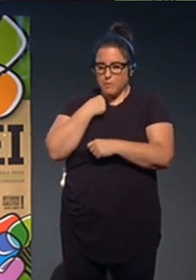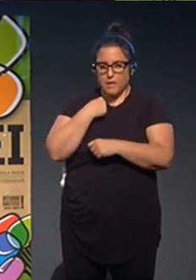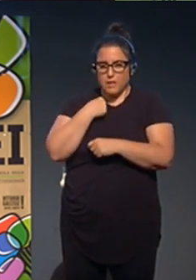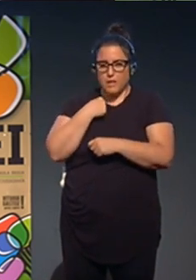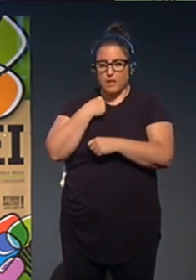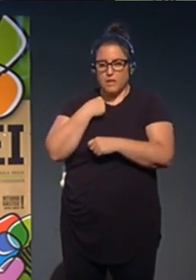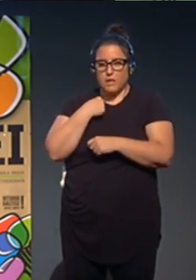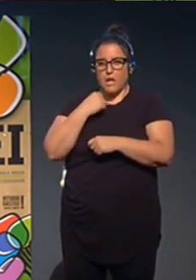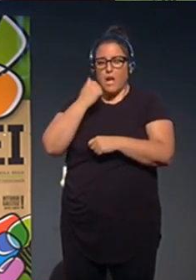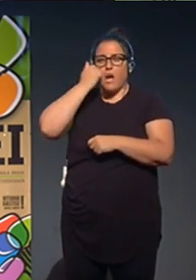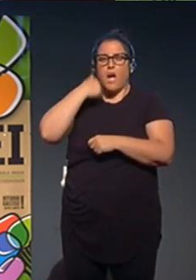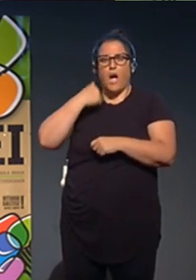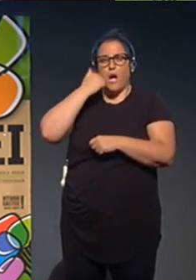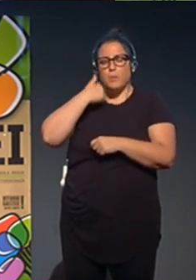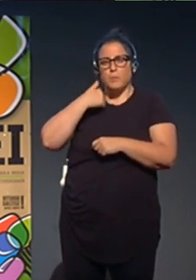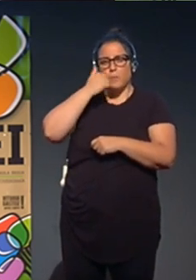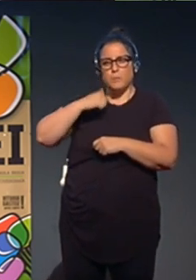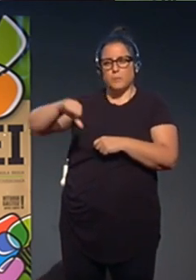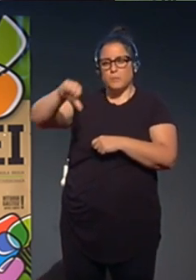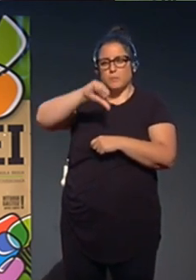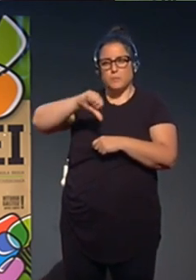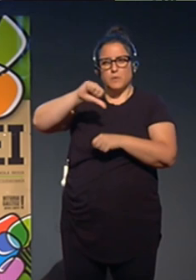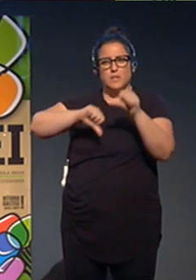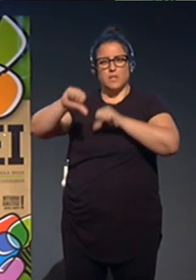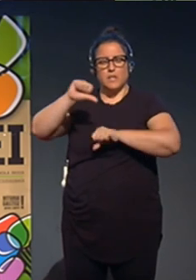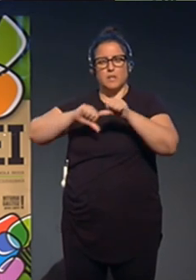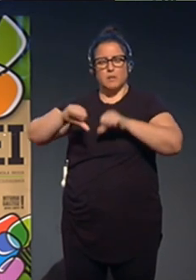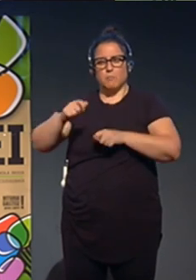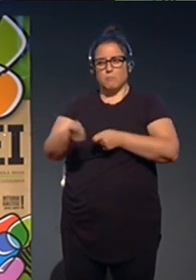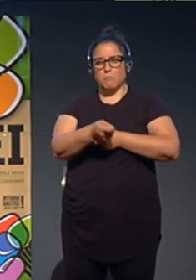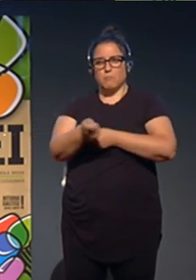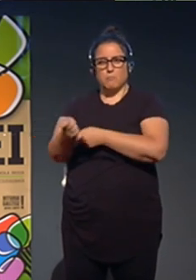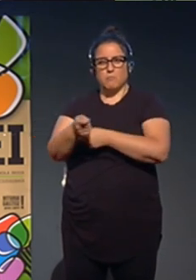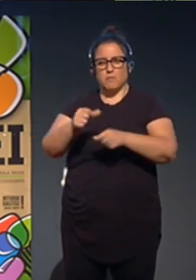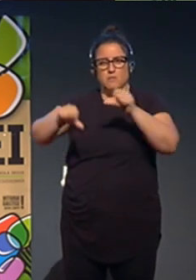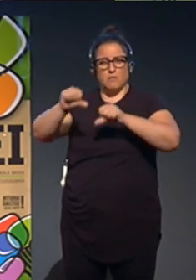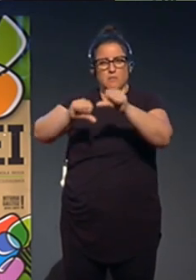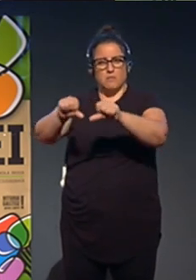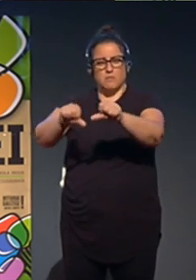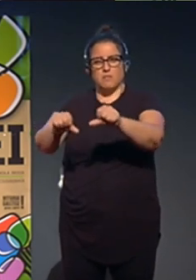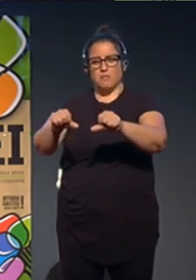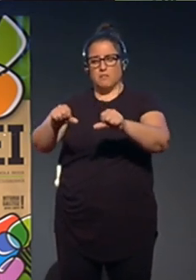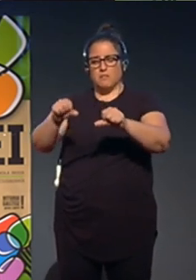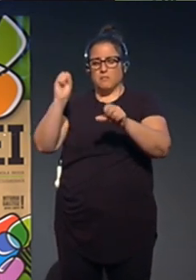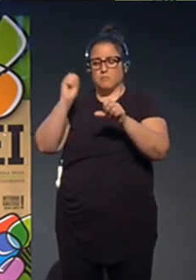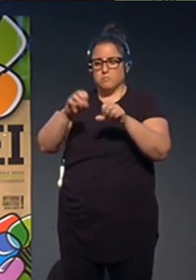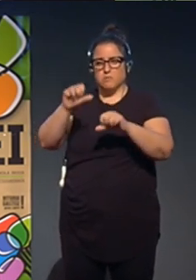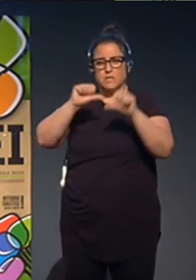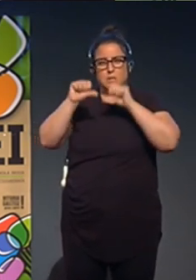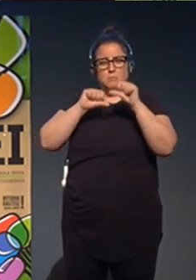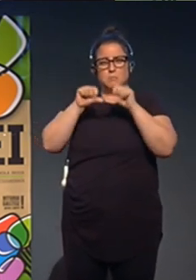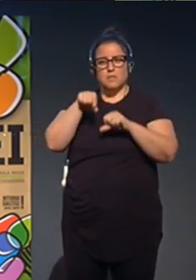la palabra exceso de agroquímicos porque usar una cierta cantidad Sí pero un exceso de agroquímicos lo que han hecho es